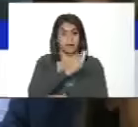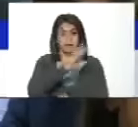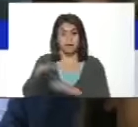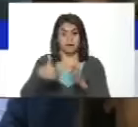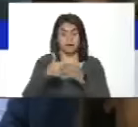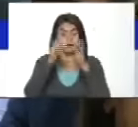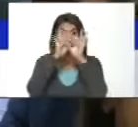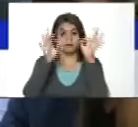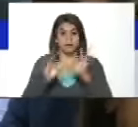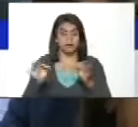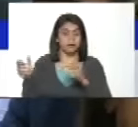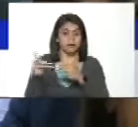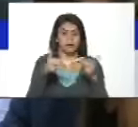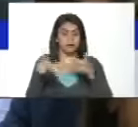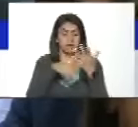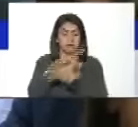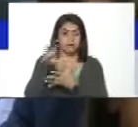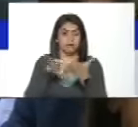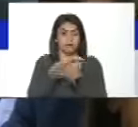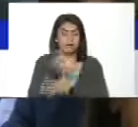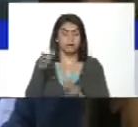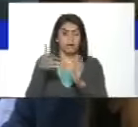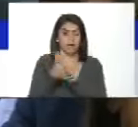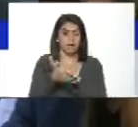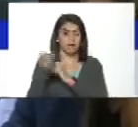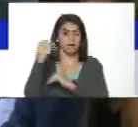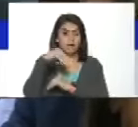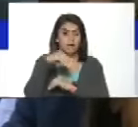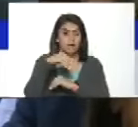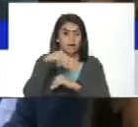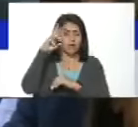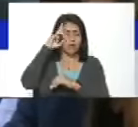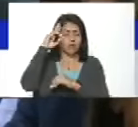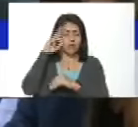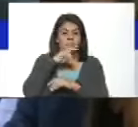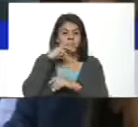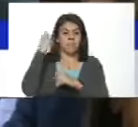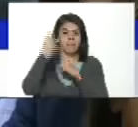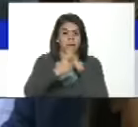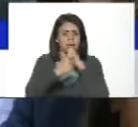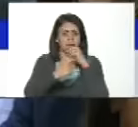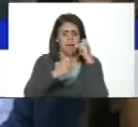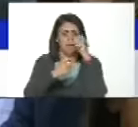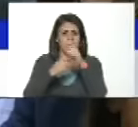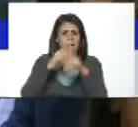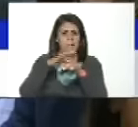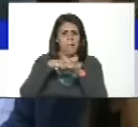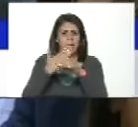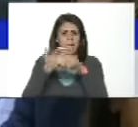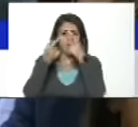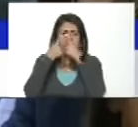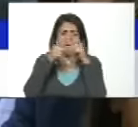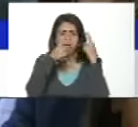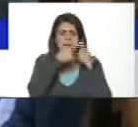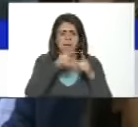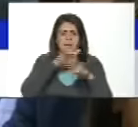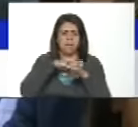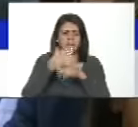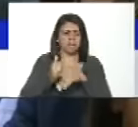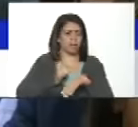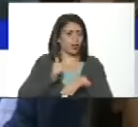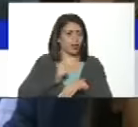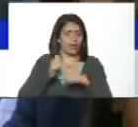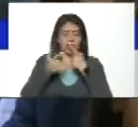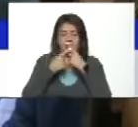toda forma de violencia ejecutada, sobre todo por razones de odio basadas en la diferencia, venga